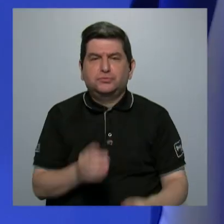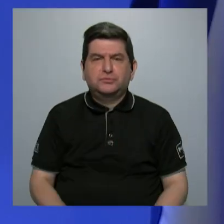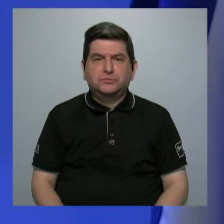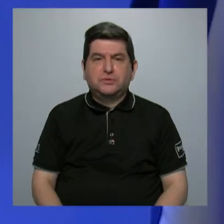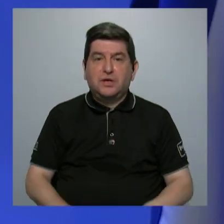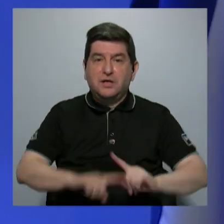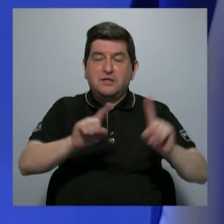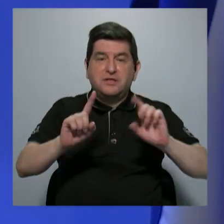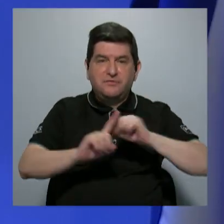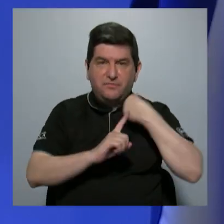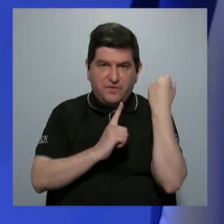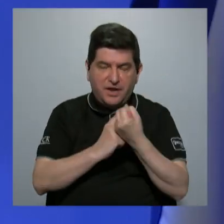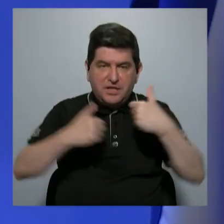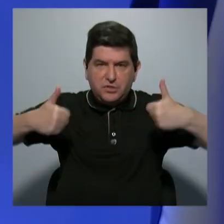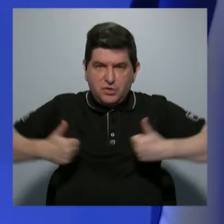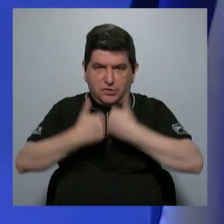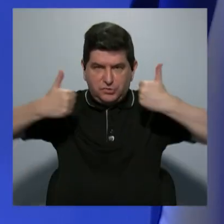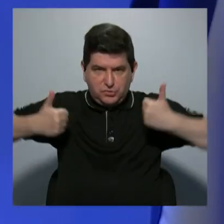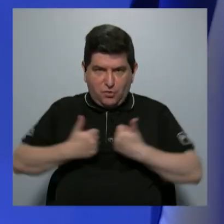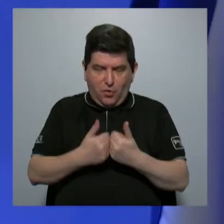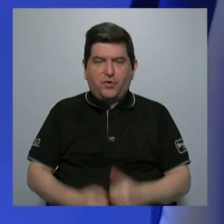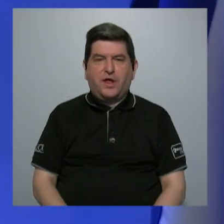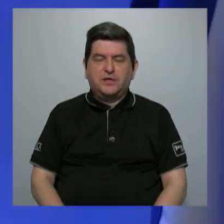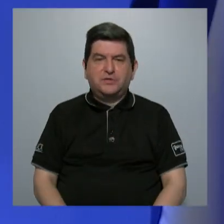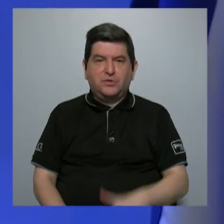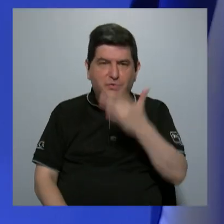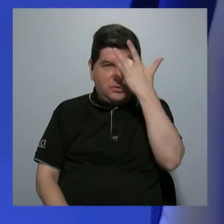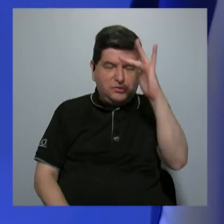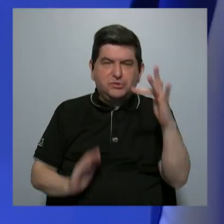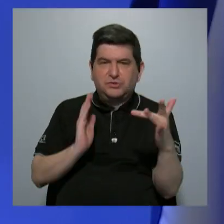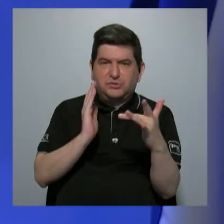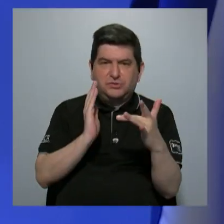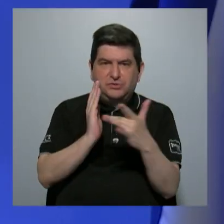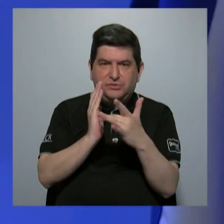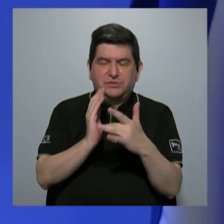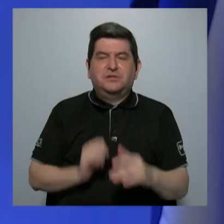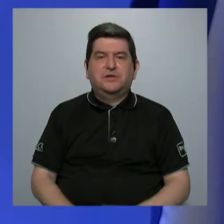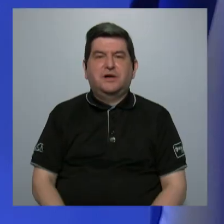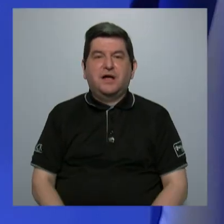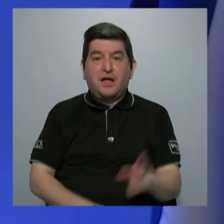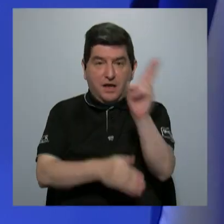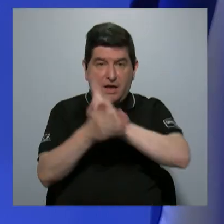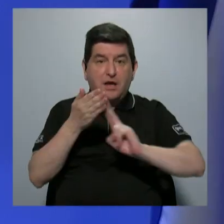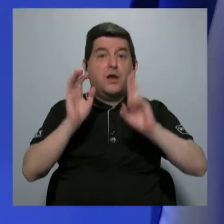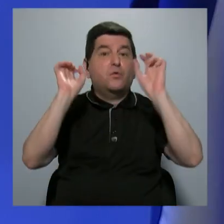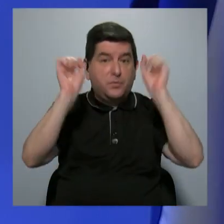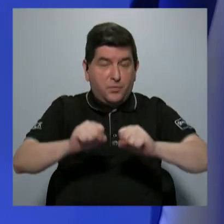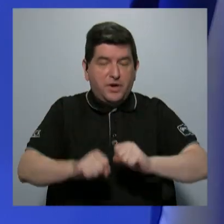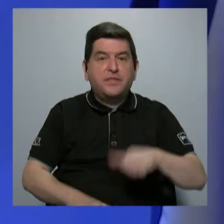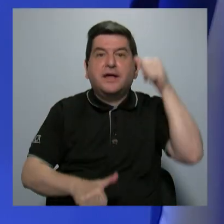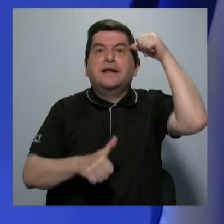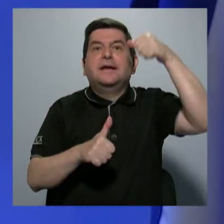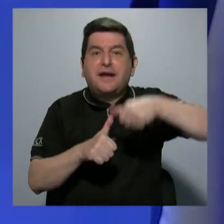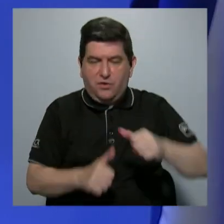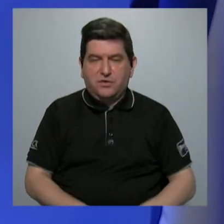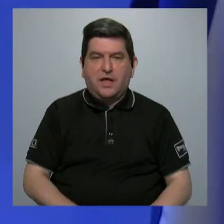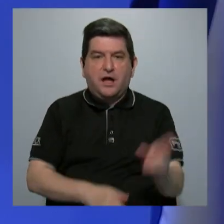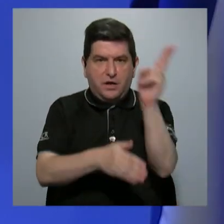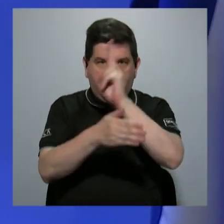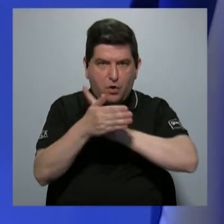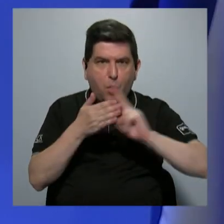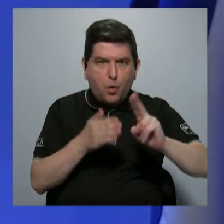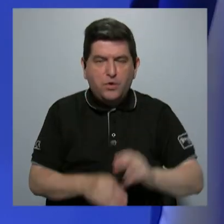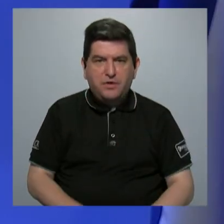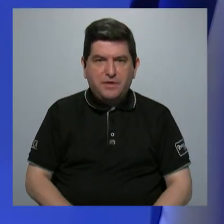los problemas o los retos que puede traer la inteligencia artificial a una universidad como esta, que además recordemos es una universidad que